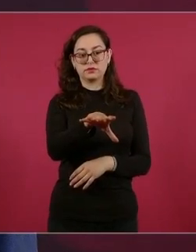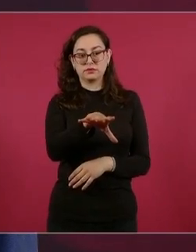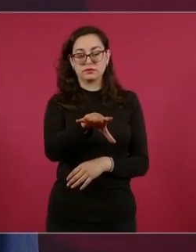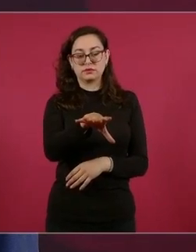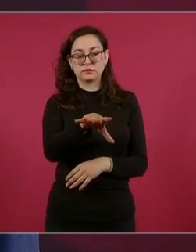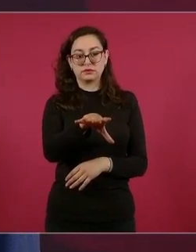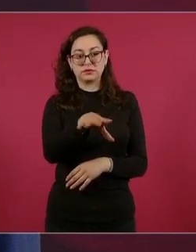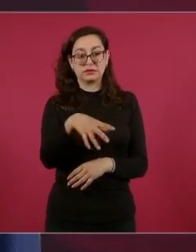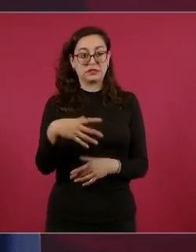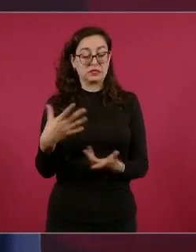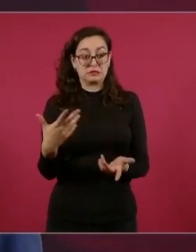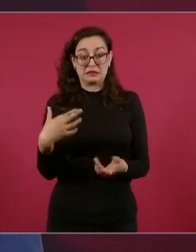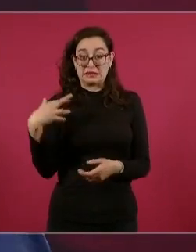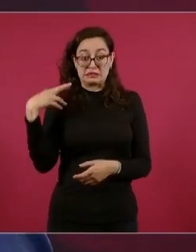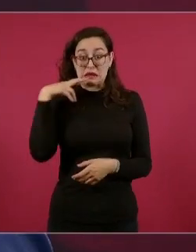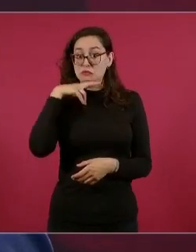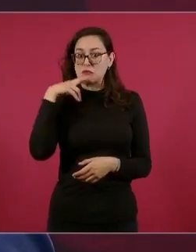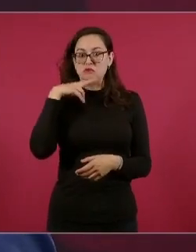casi de inmediato,